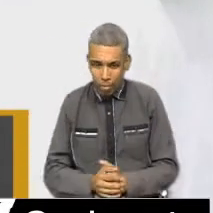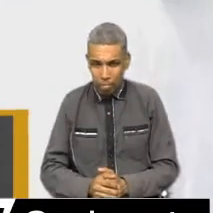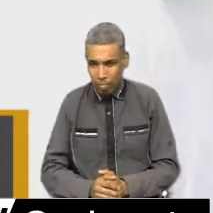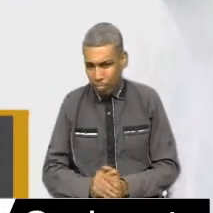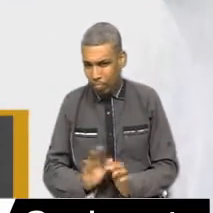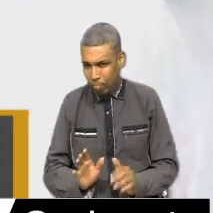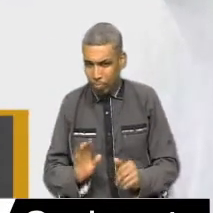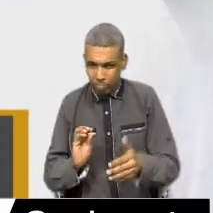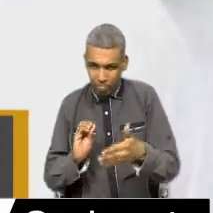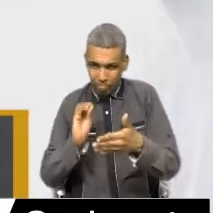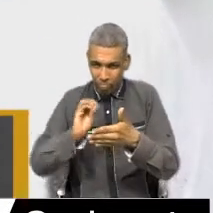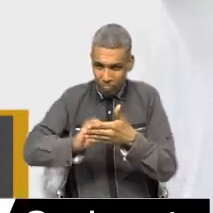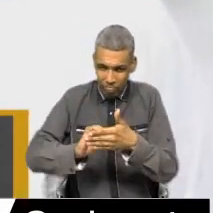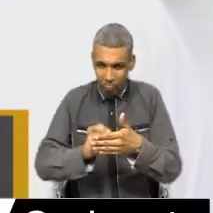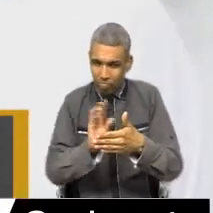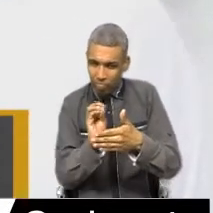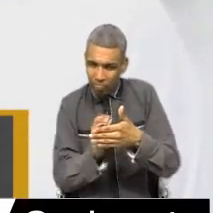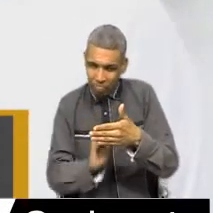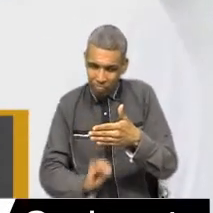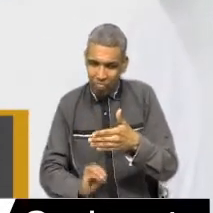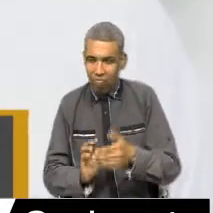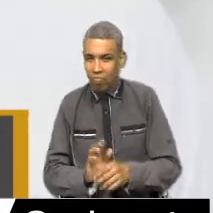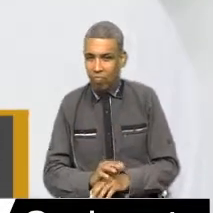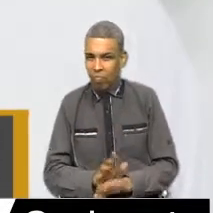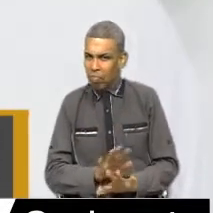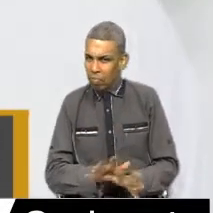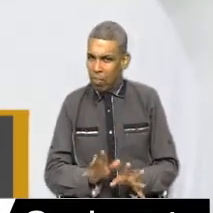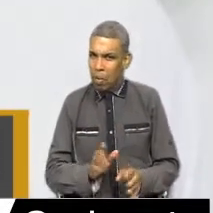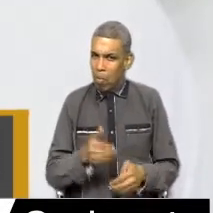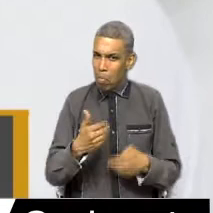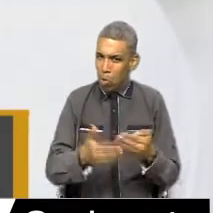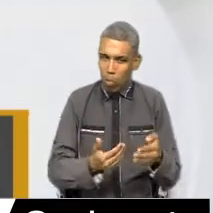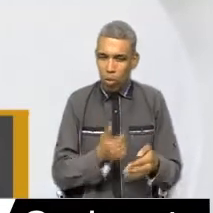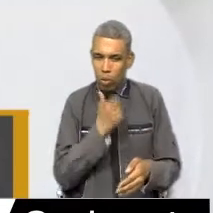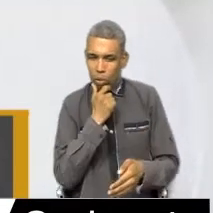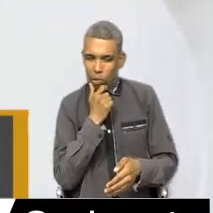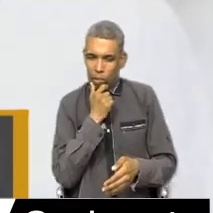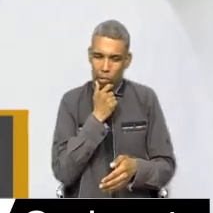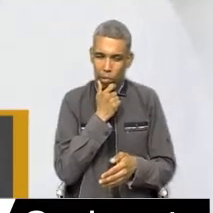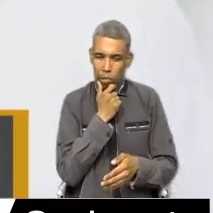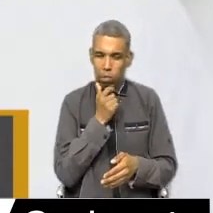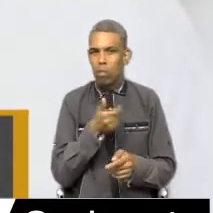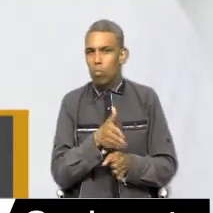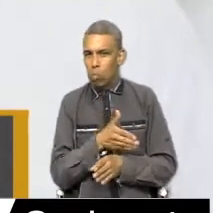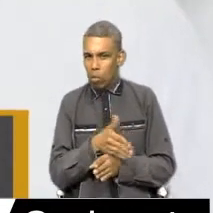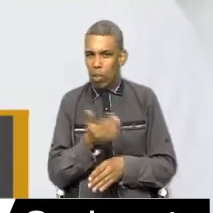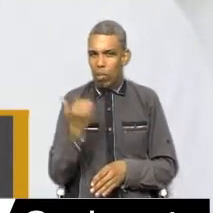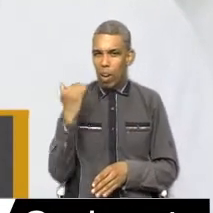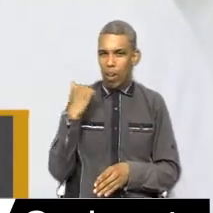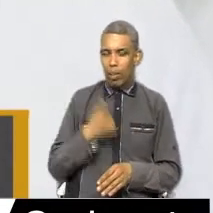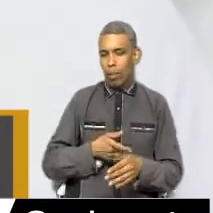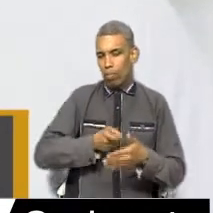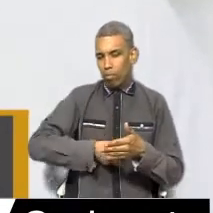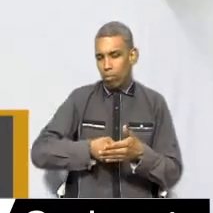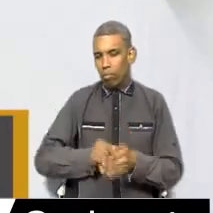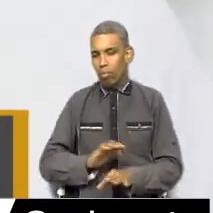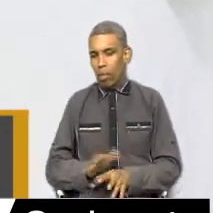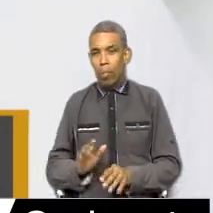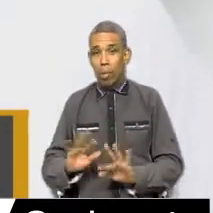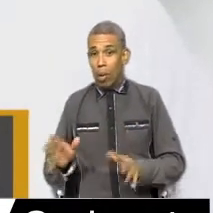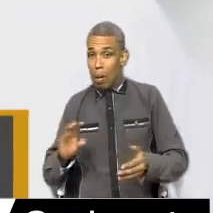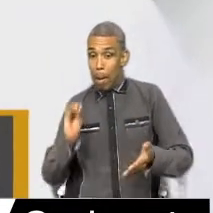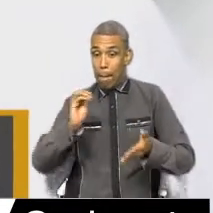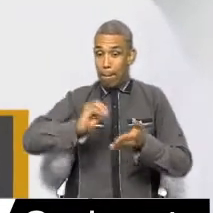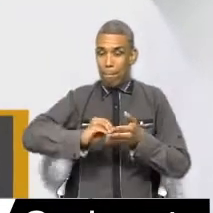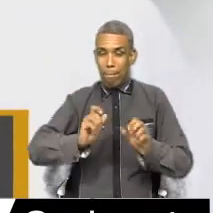registros calificados, sin embargo ya se han ido subsanando todos los inconvenientes que se tenían, y ya en plataforma se pueden ver que